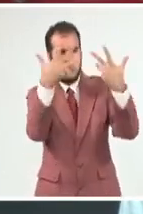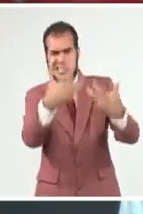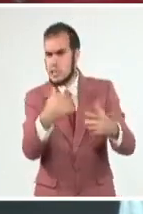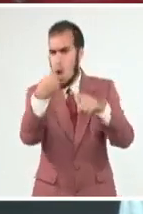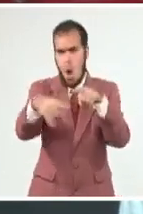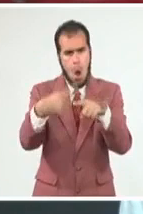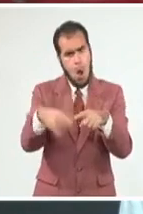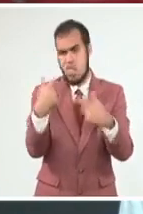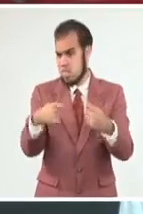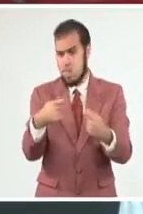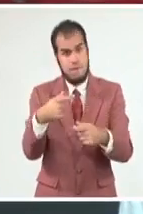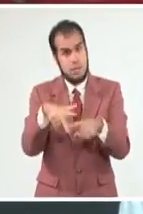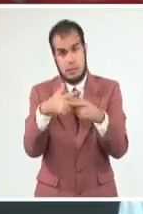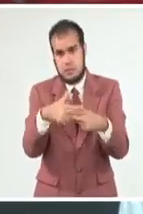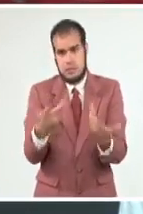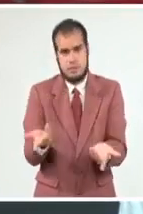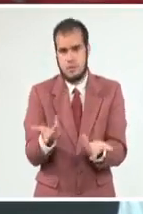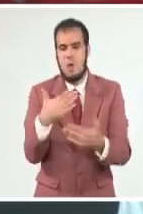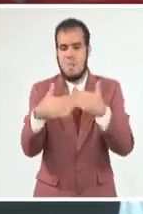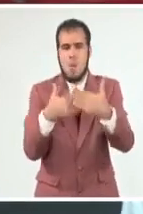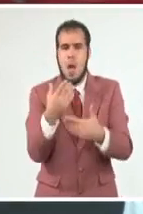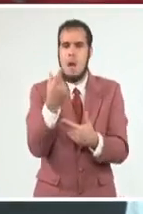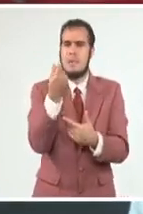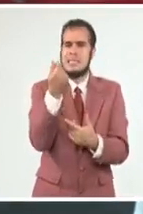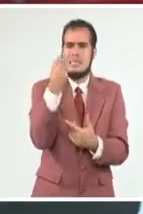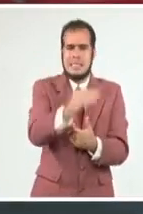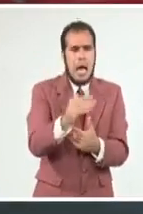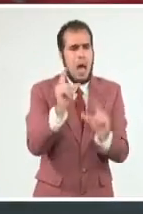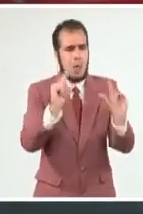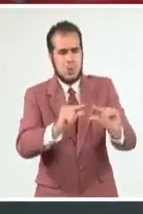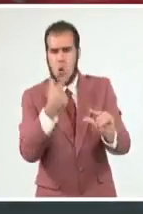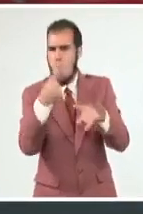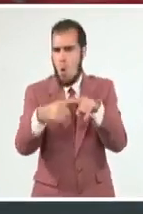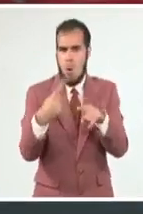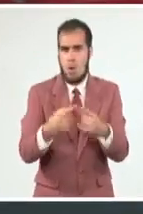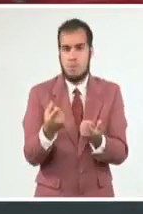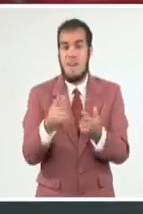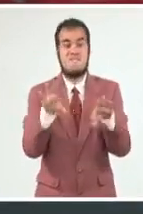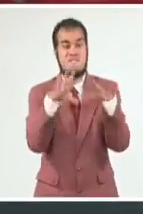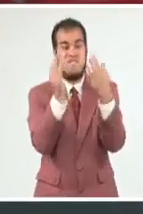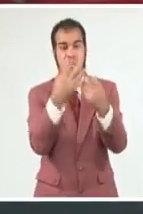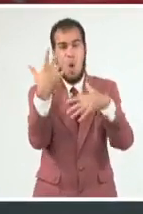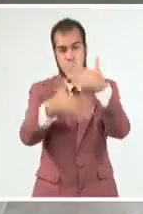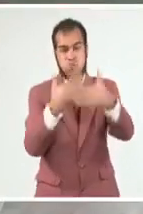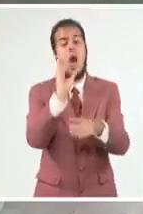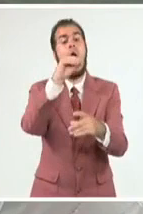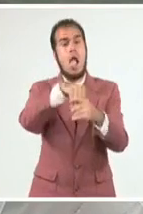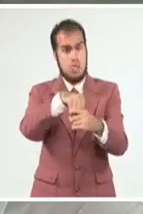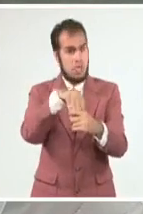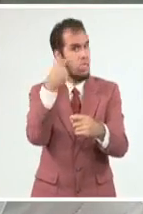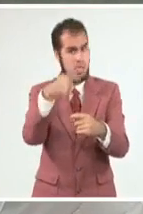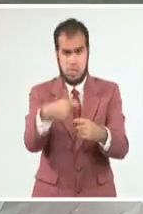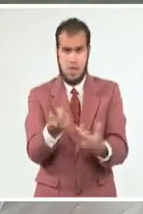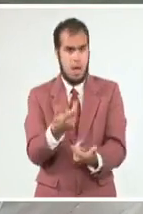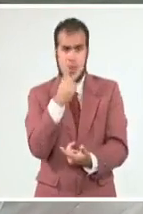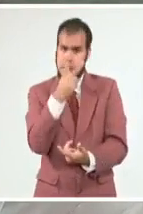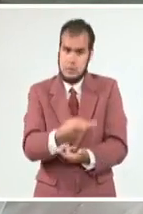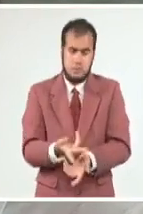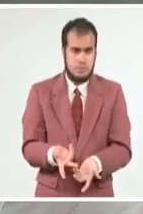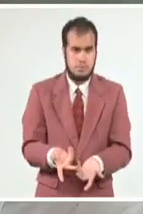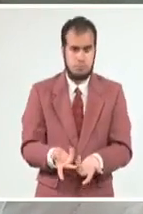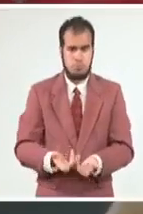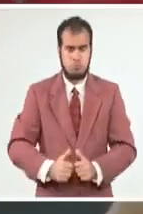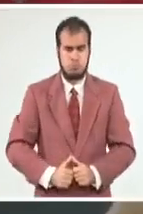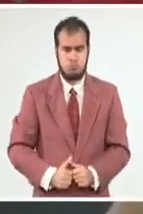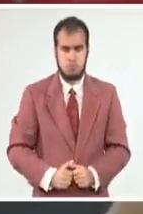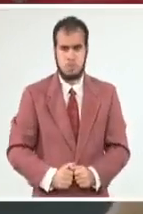las insuficiencias monetarias o salariales, las familias que están disfuncionales. No se puede quedar simplemente en papeles. Estamos en